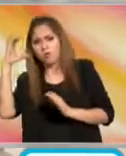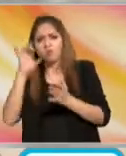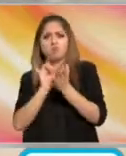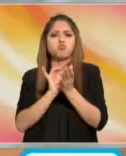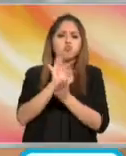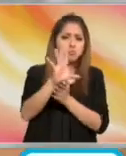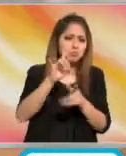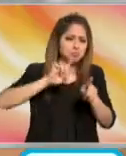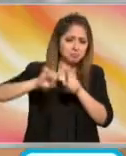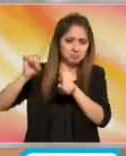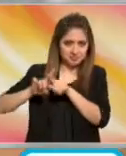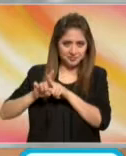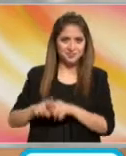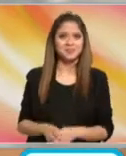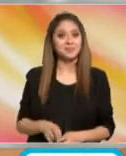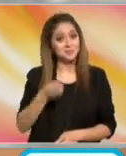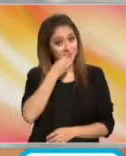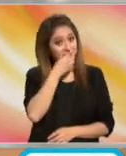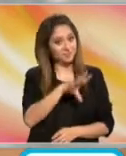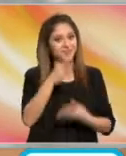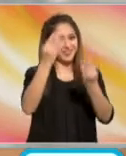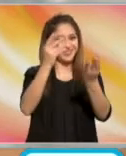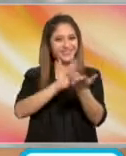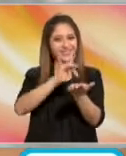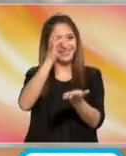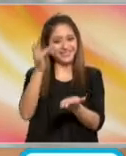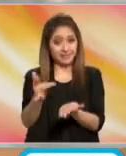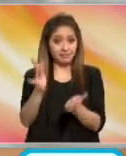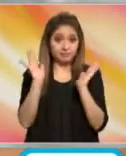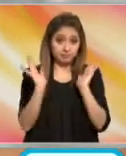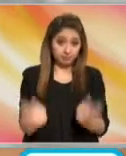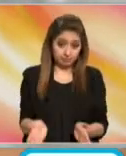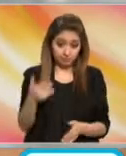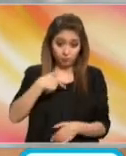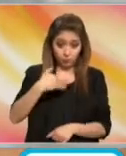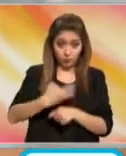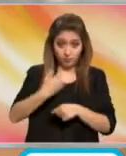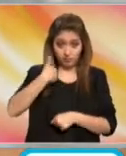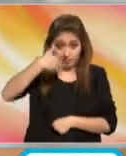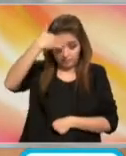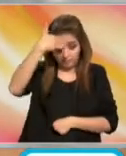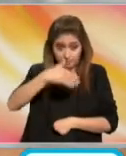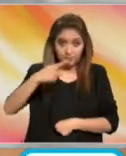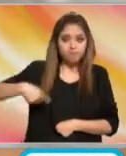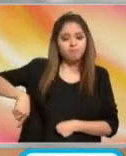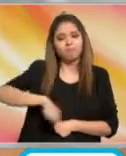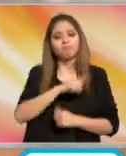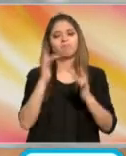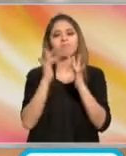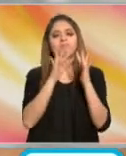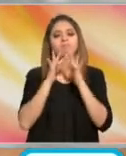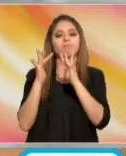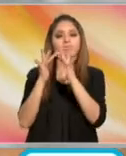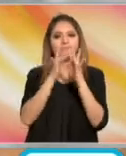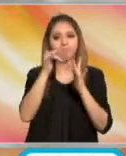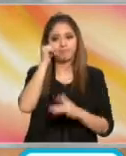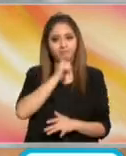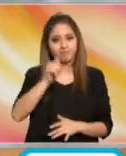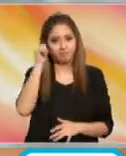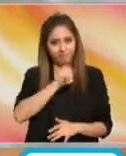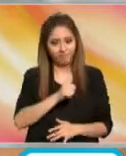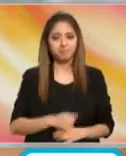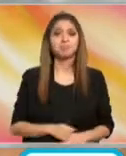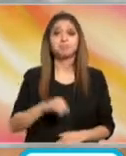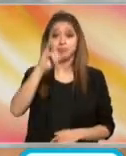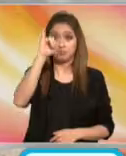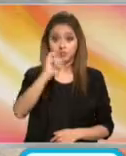fotografías, etcétera. Claro. Maravilloso. Norma, pues muchas gracias. Gracias, ya Pues, sabemos, como siempre, Enrique. sí, hay que estar en las Hay que- redes al día, ¿eh? Eso. Hay que sacarle Sí, sí, sí.